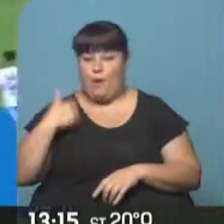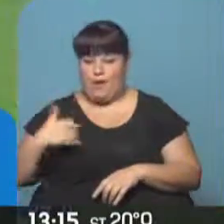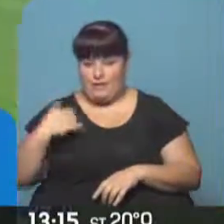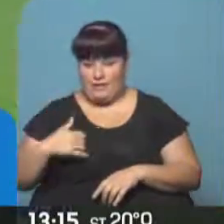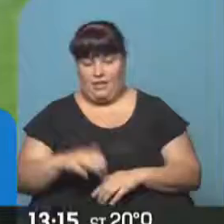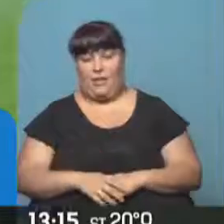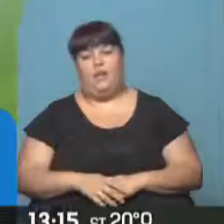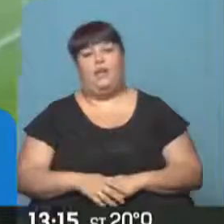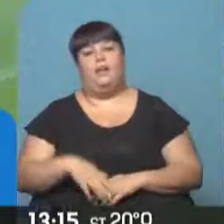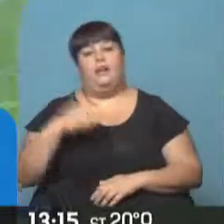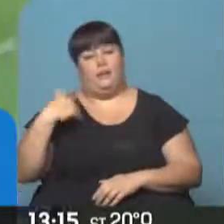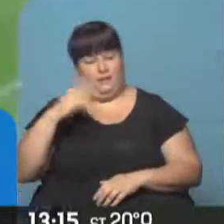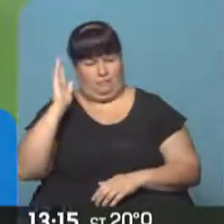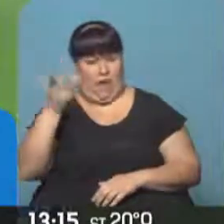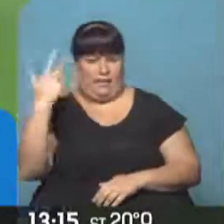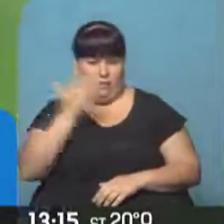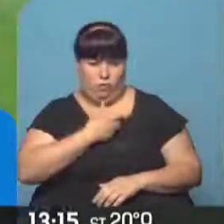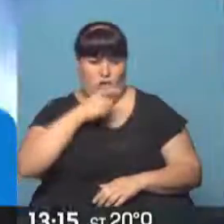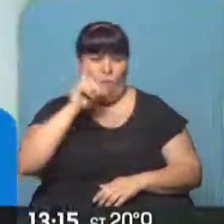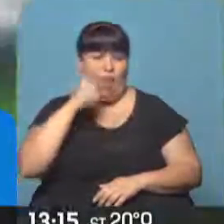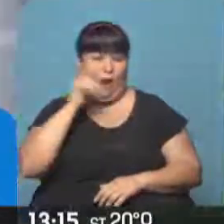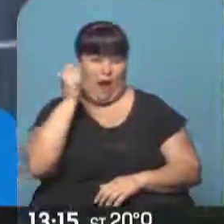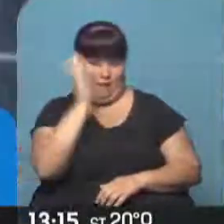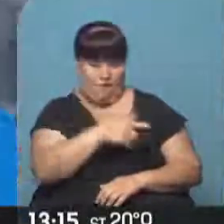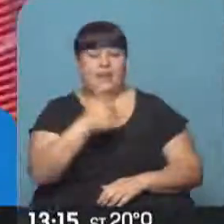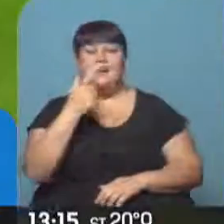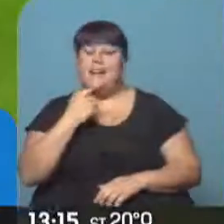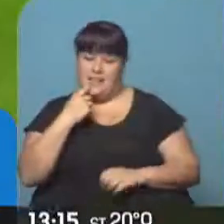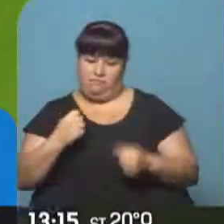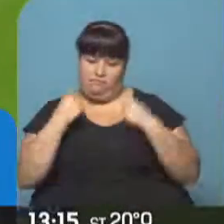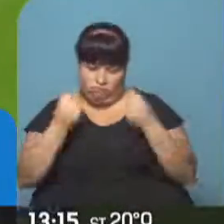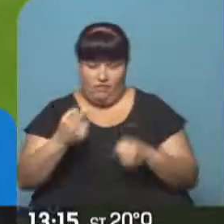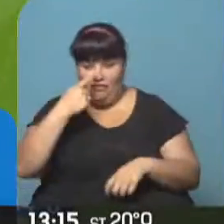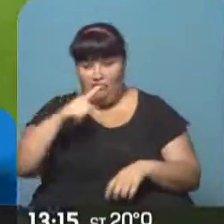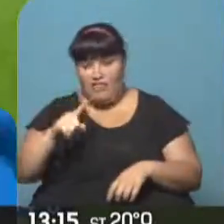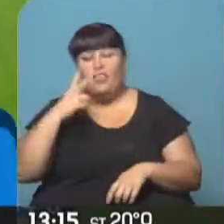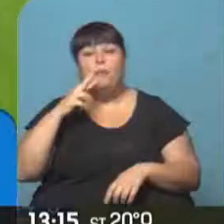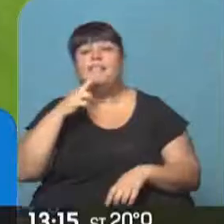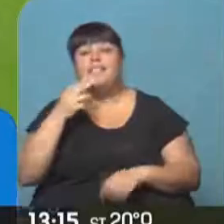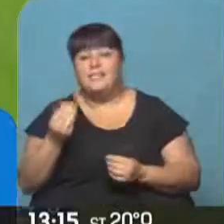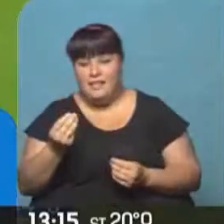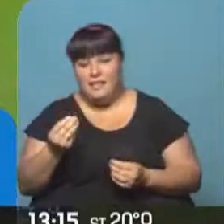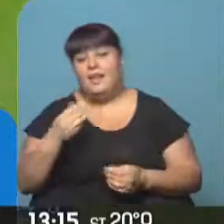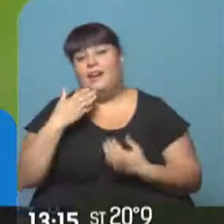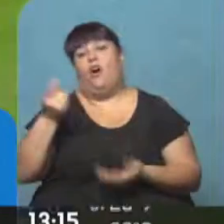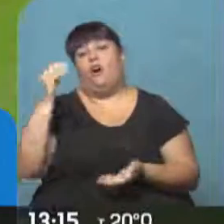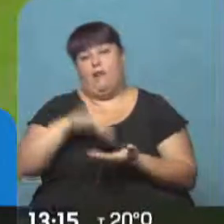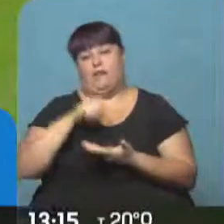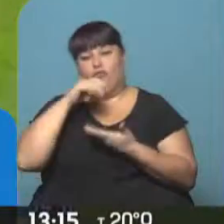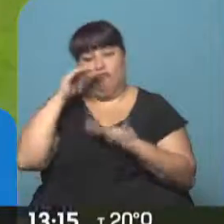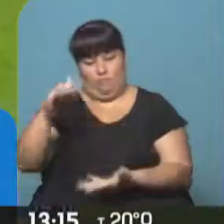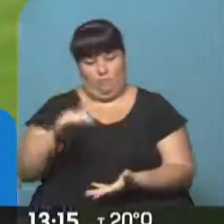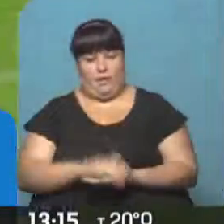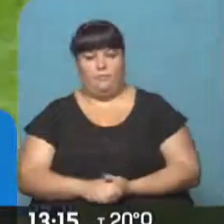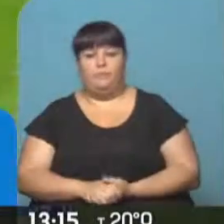Argentina. Tras la dura derrota copera ante Lanús, el millonario pudo cerrar el 2017 con otro trofeo